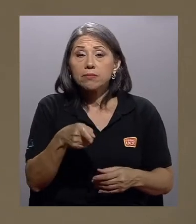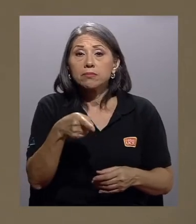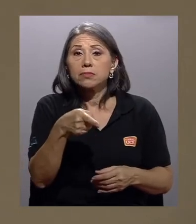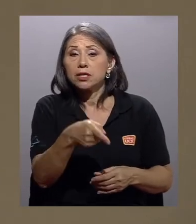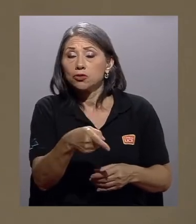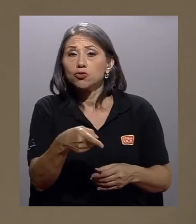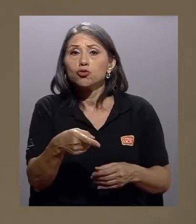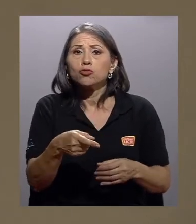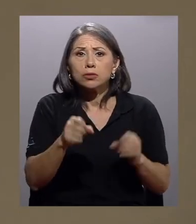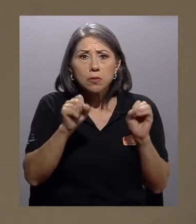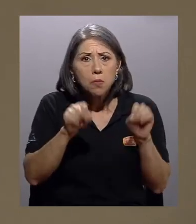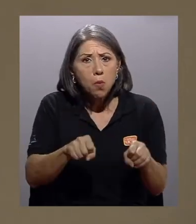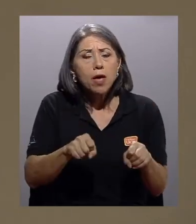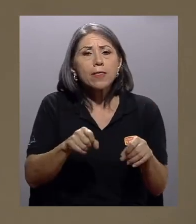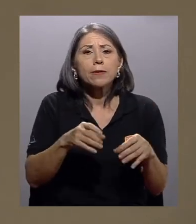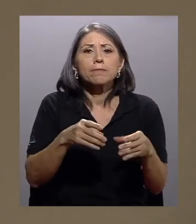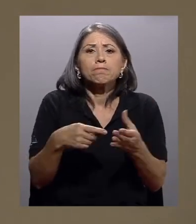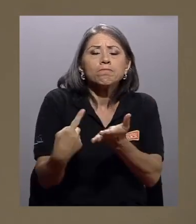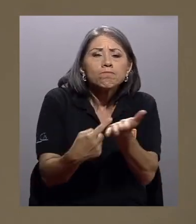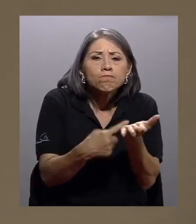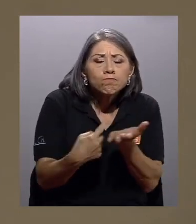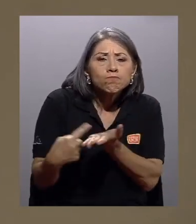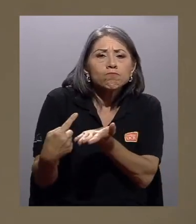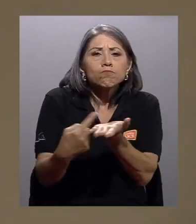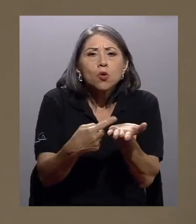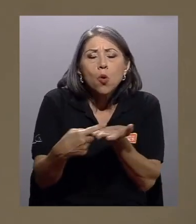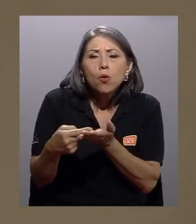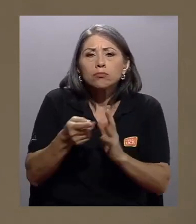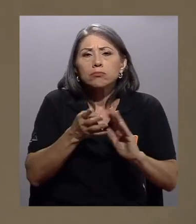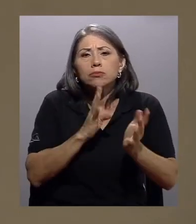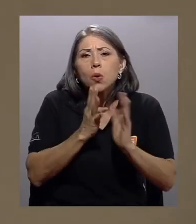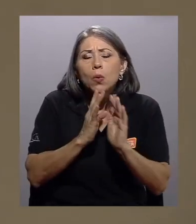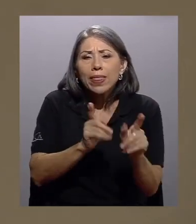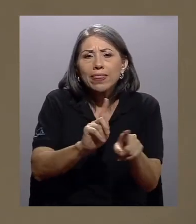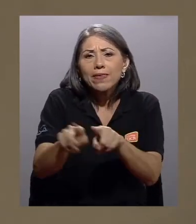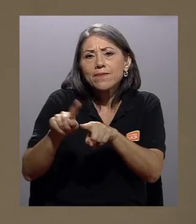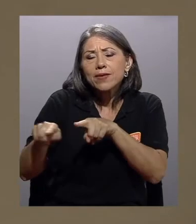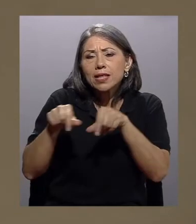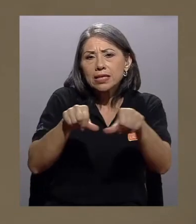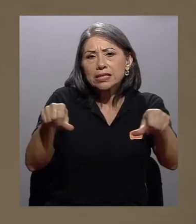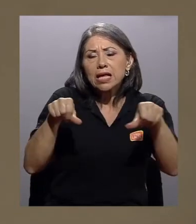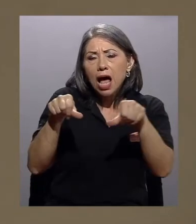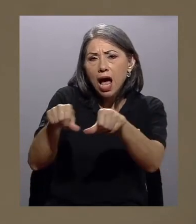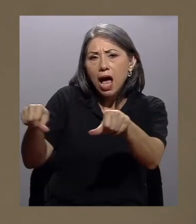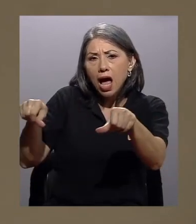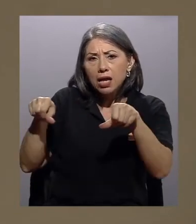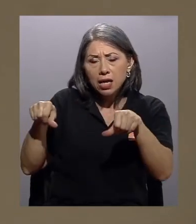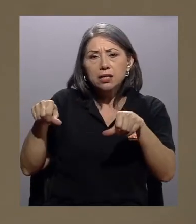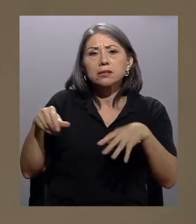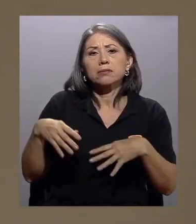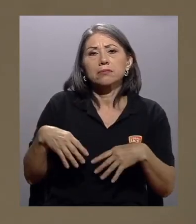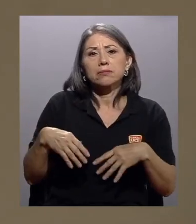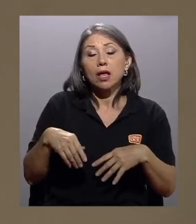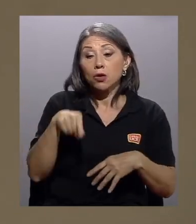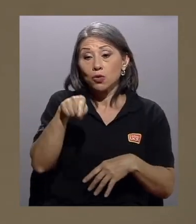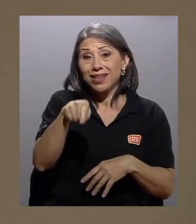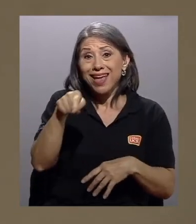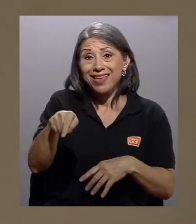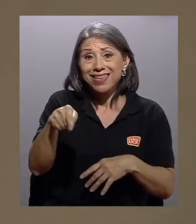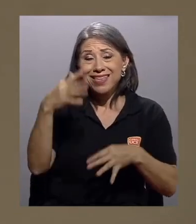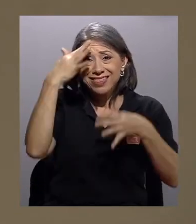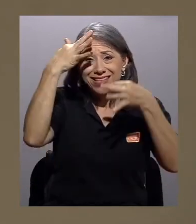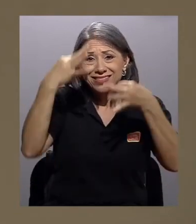para muchas discusiones en muchos campos diferentes, en los cuales las